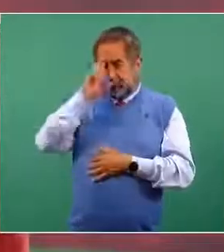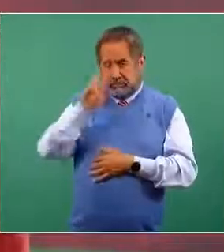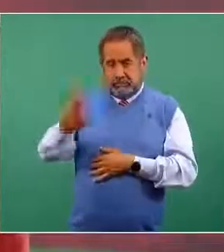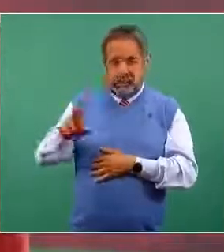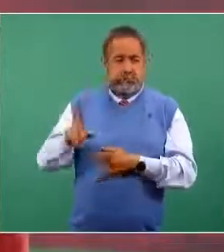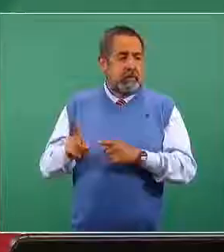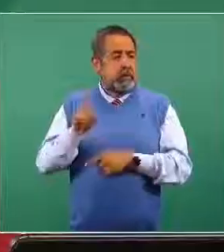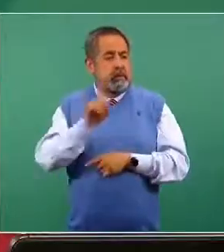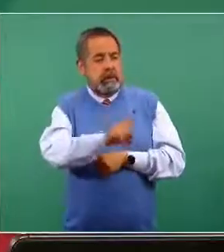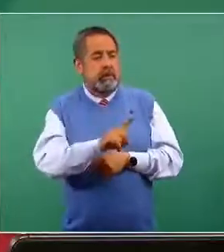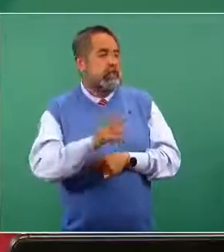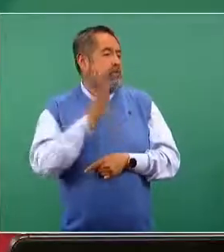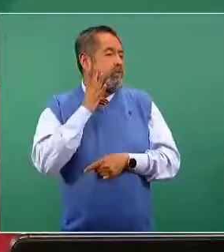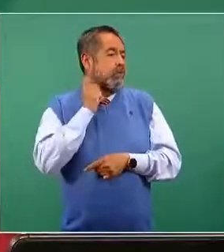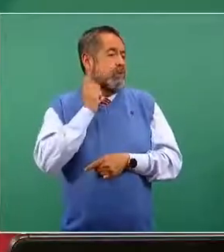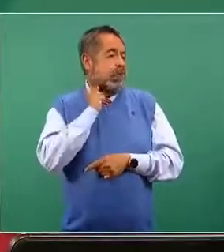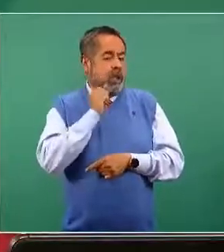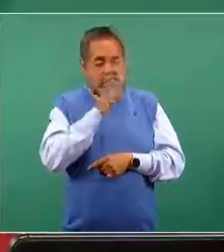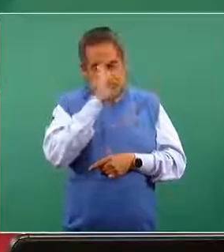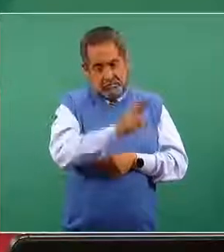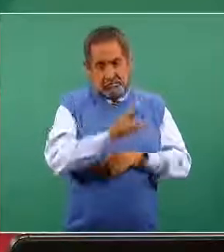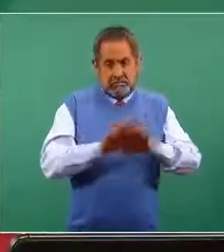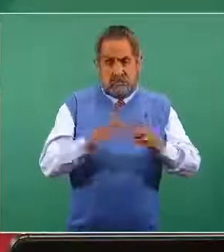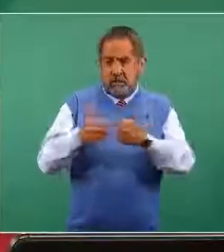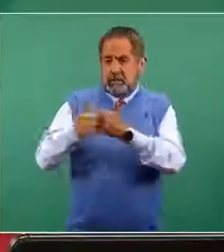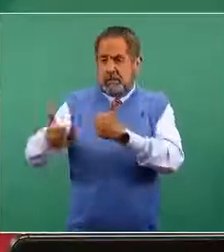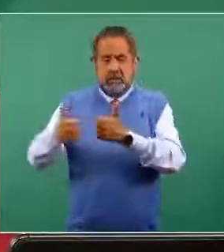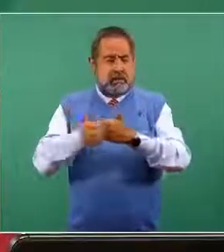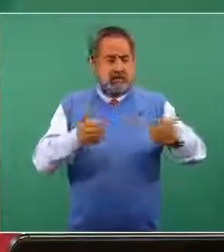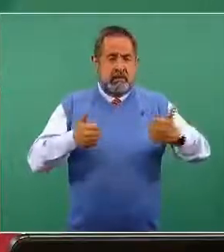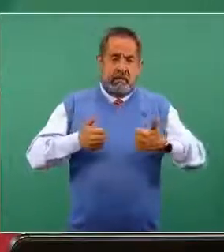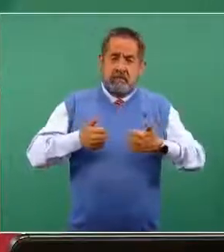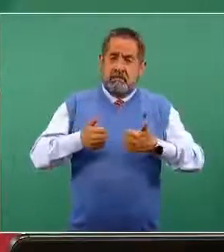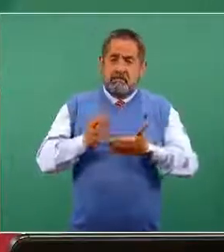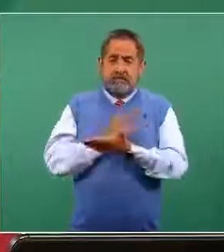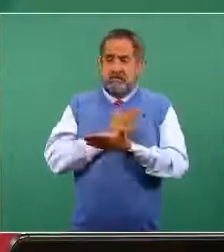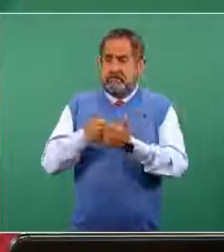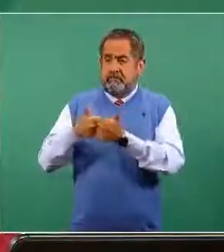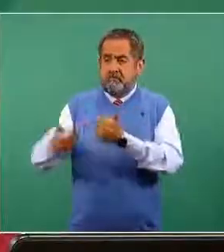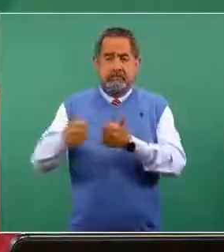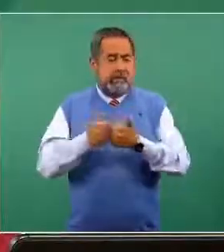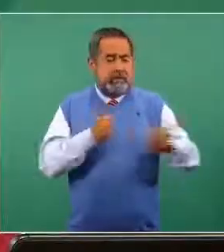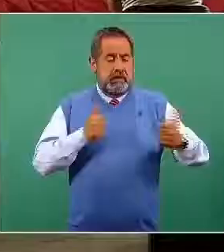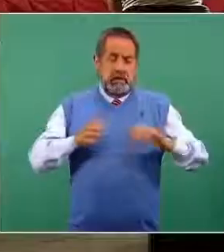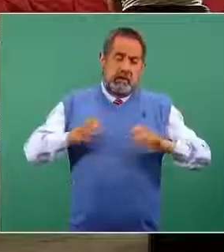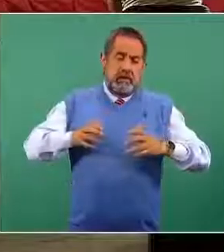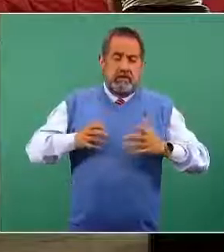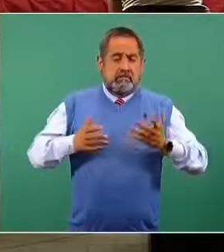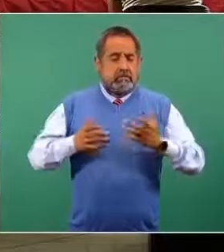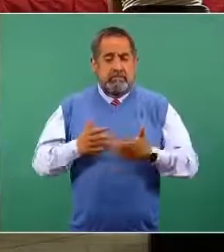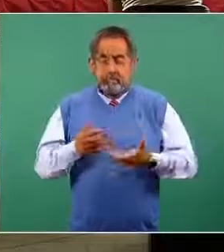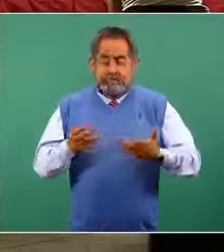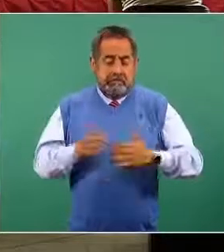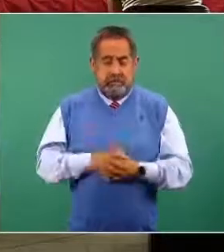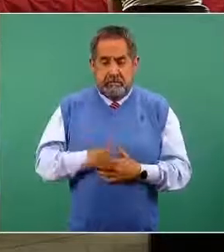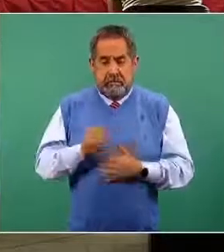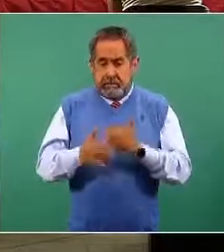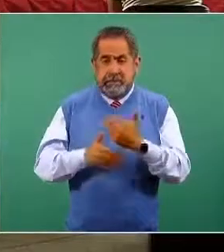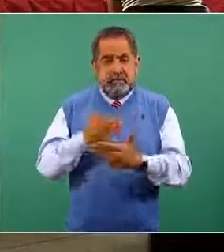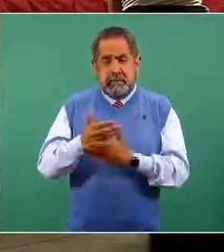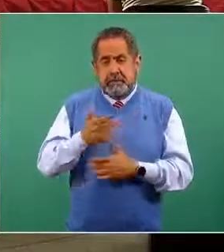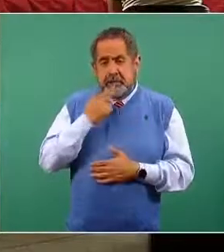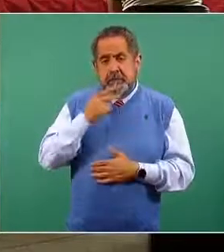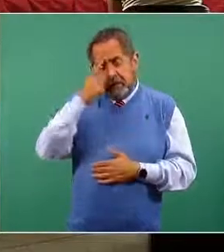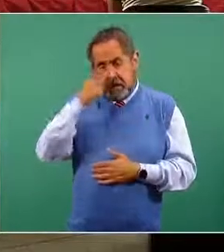Poder Legislativo y la importancia que tengamos separación de poderes y un creciente